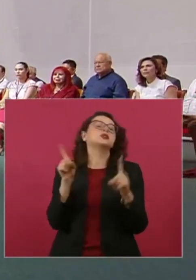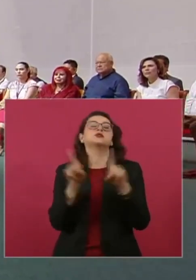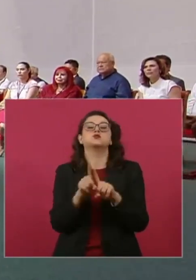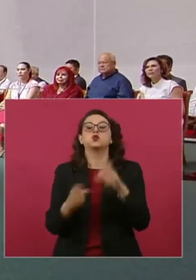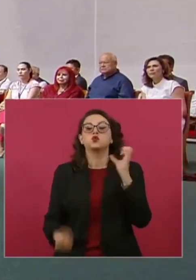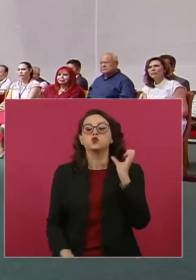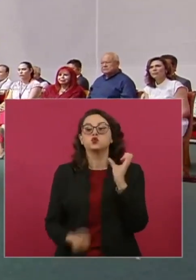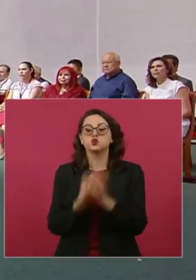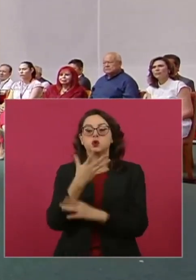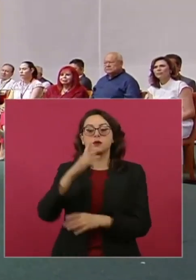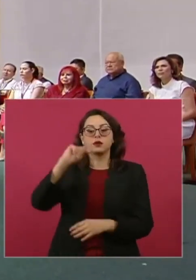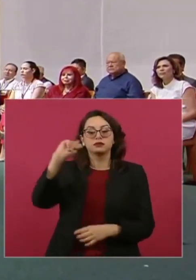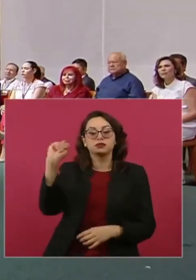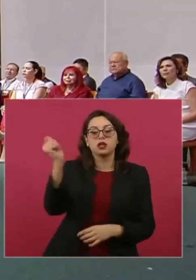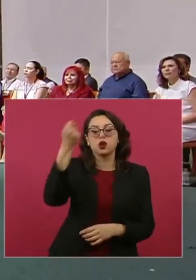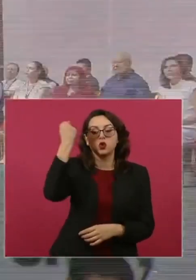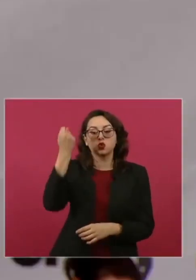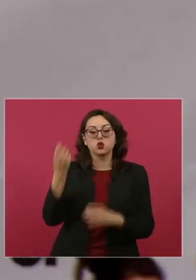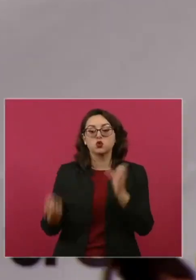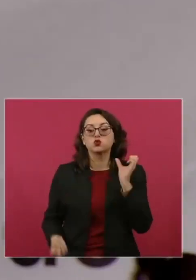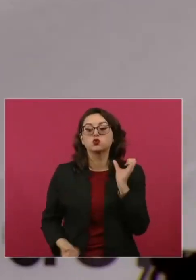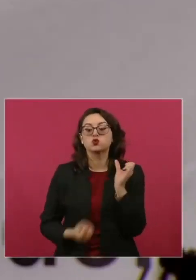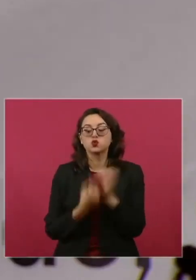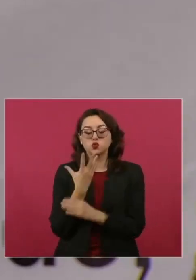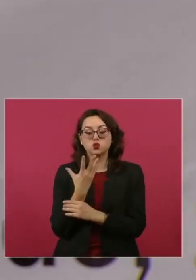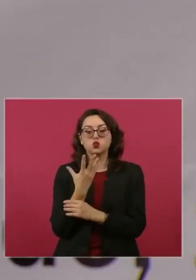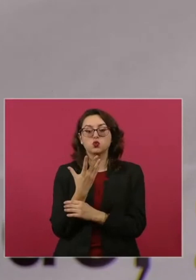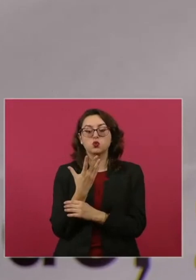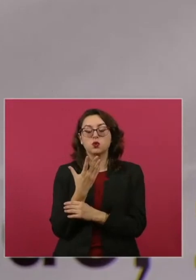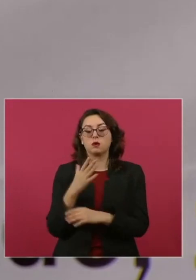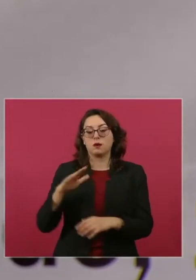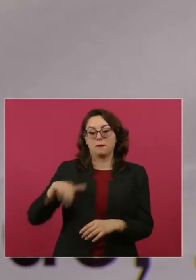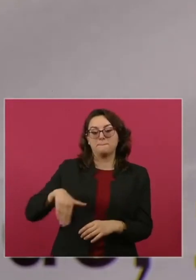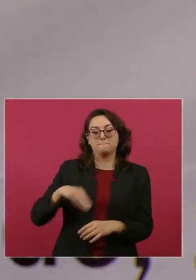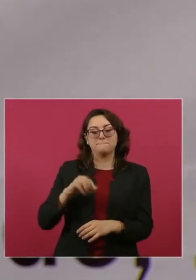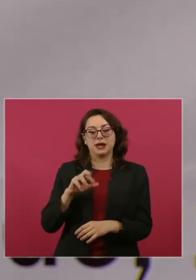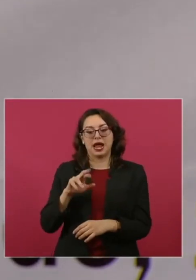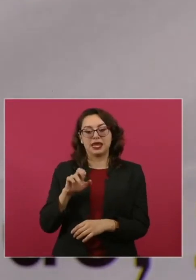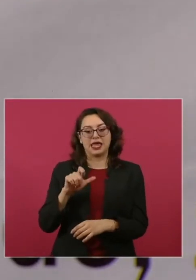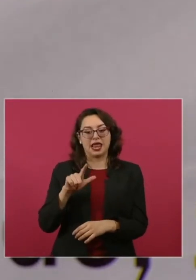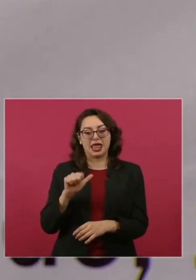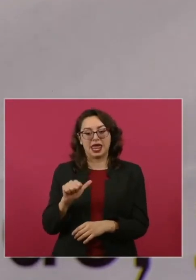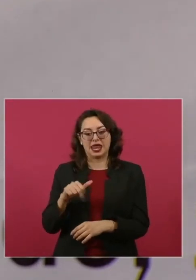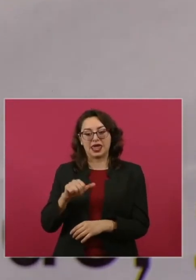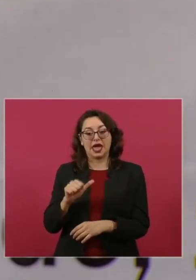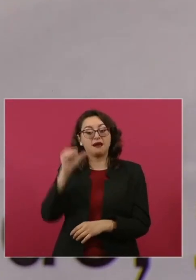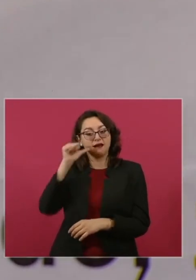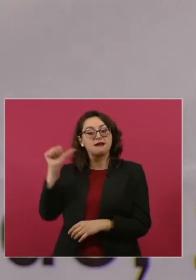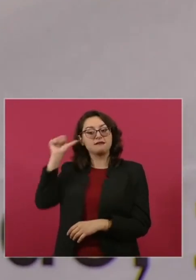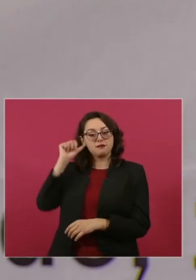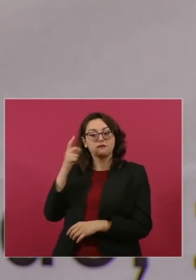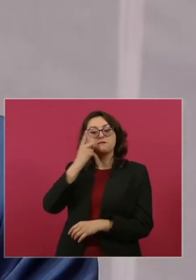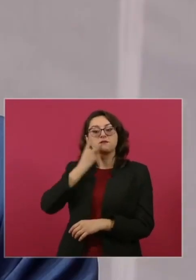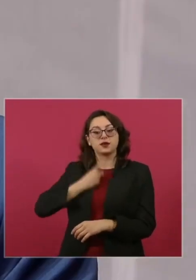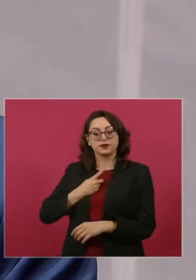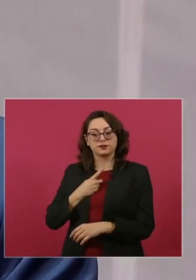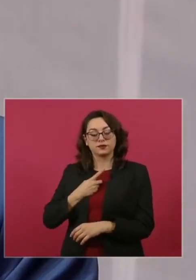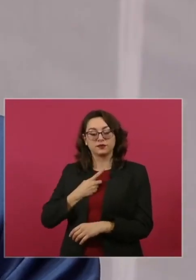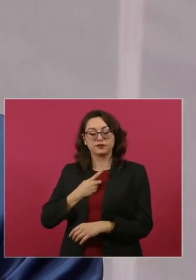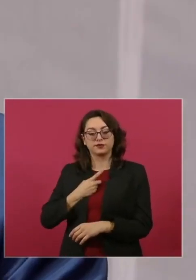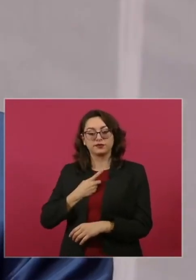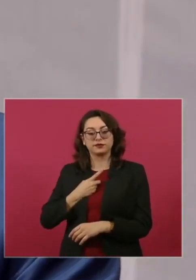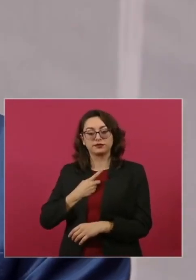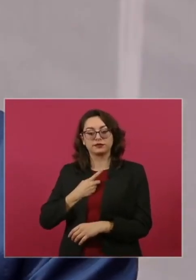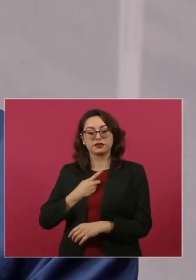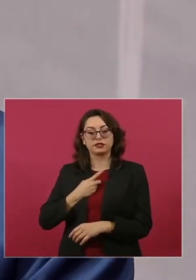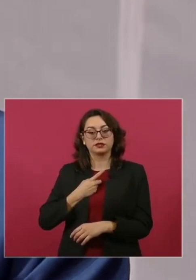Me decía María Elena Gómez Bulla, me decía ayer que